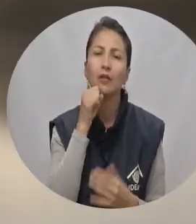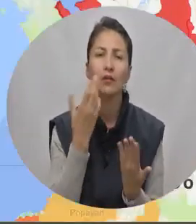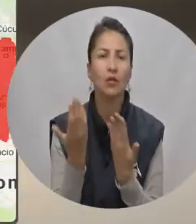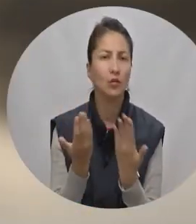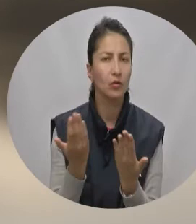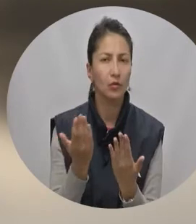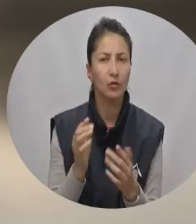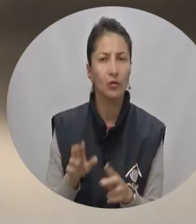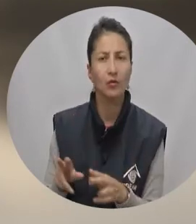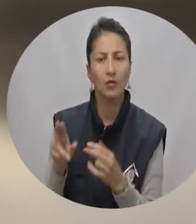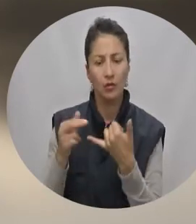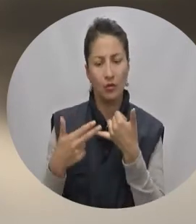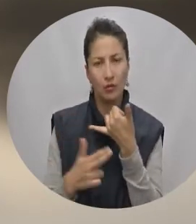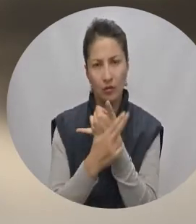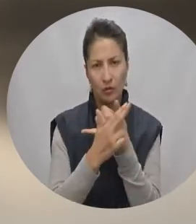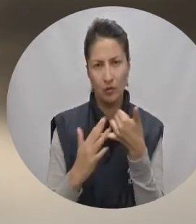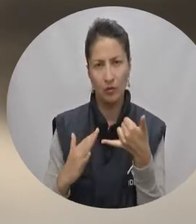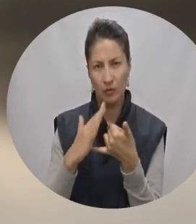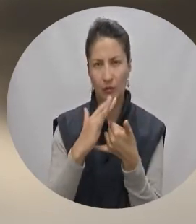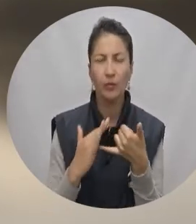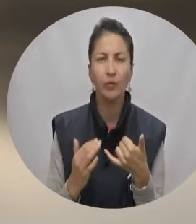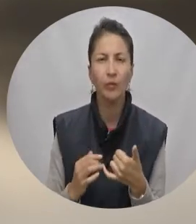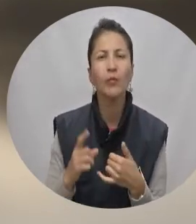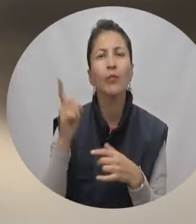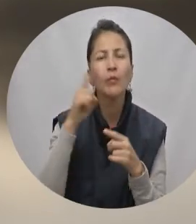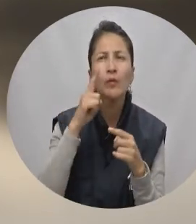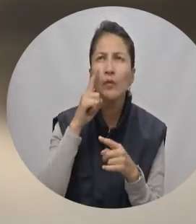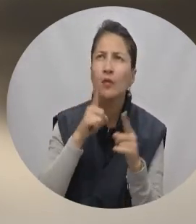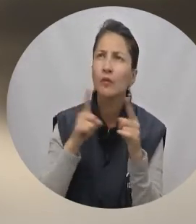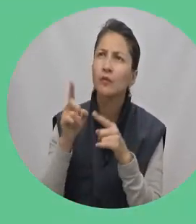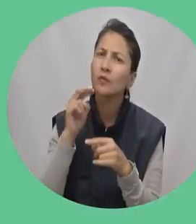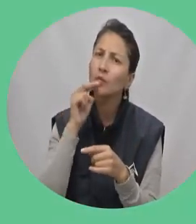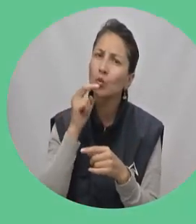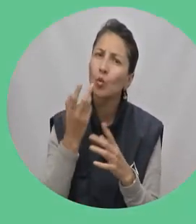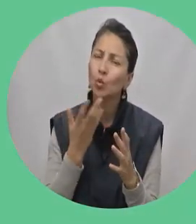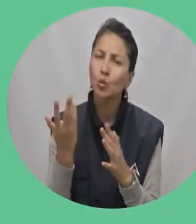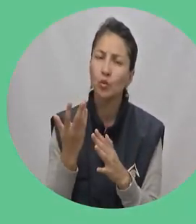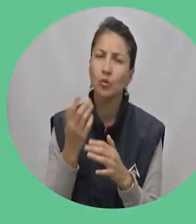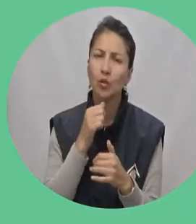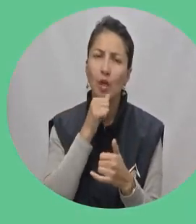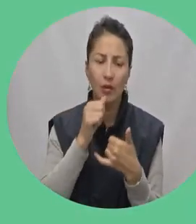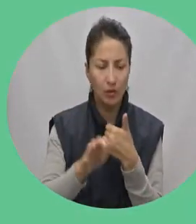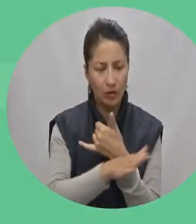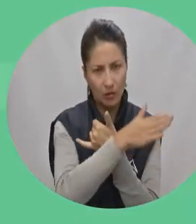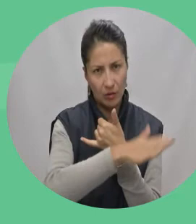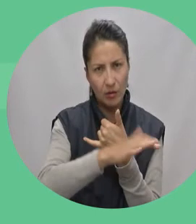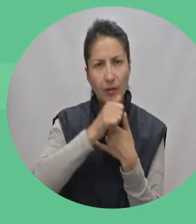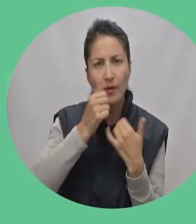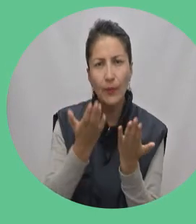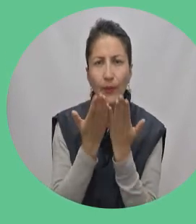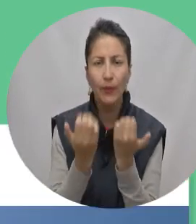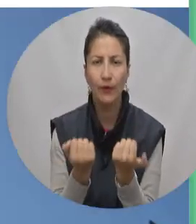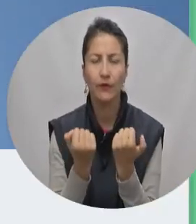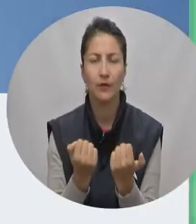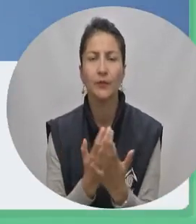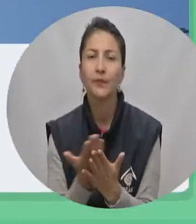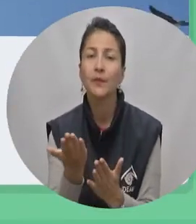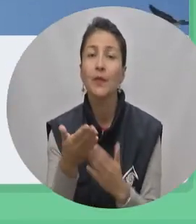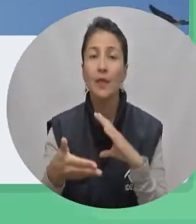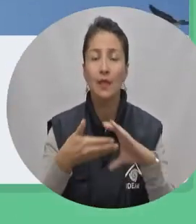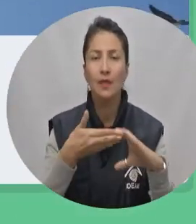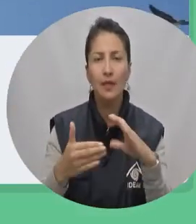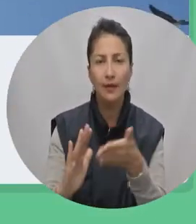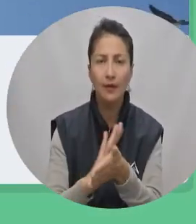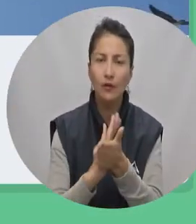andina y pacífica. Se mantiene también la alerta roja por viento y oleaje sobre el mar Caribe. Para mayor información sobre el pronóstico